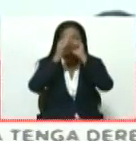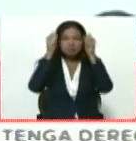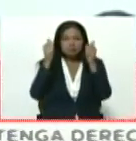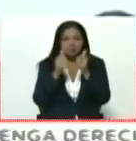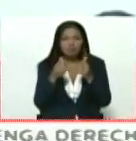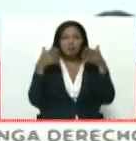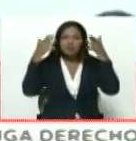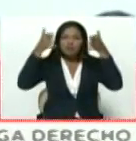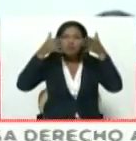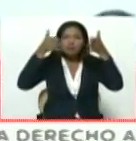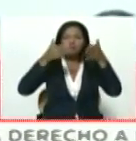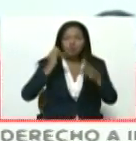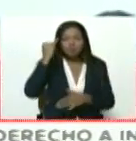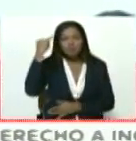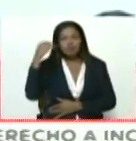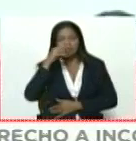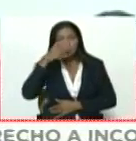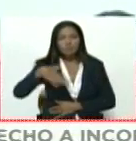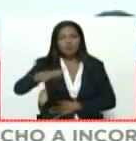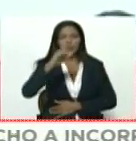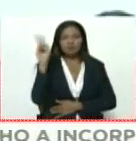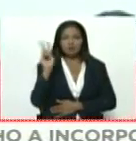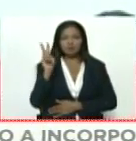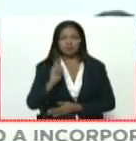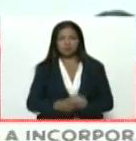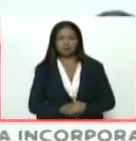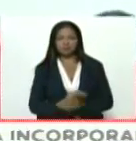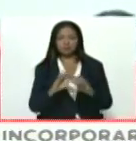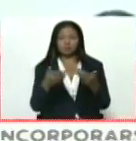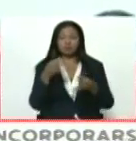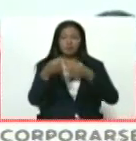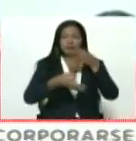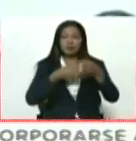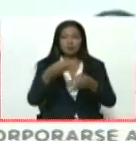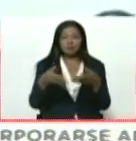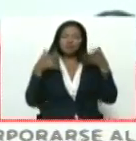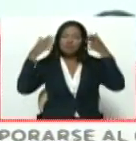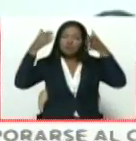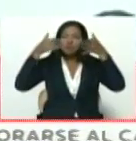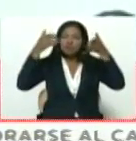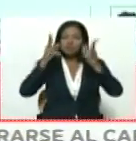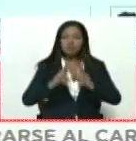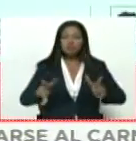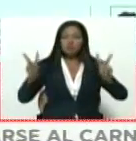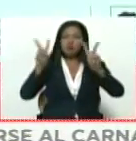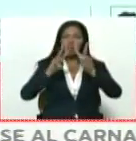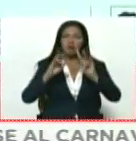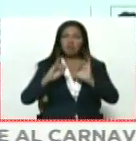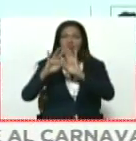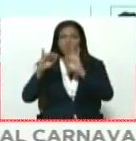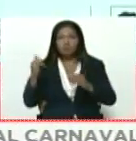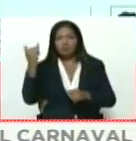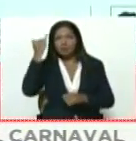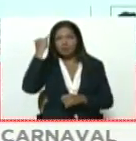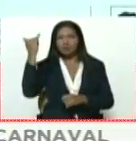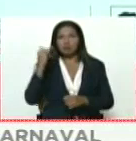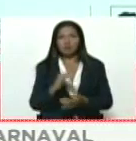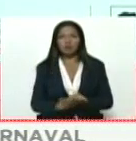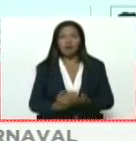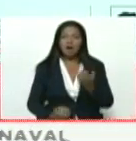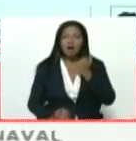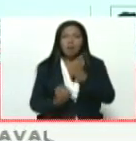formación ideológica del pueblo de Venezuela. Cuando hablemos de formación en valores, formación ideológica